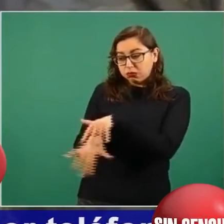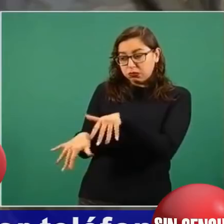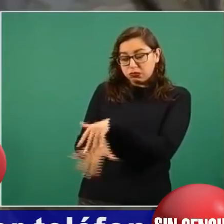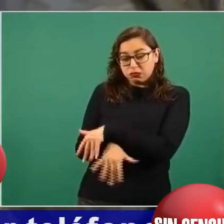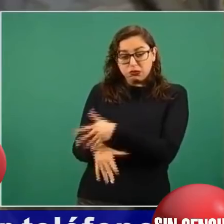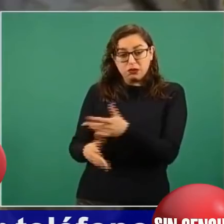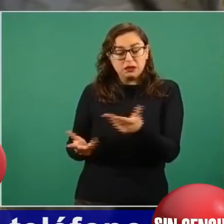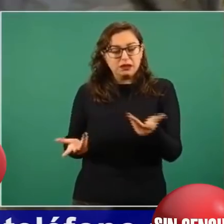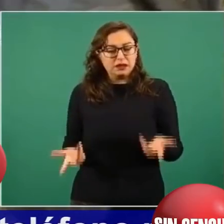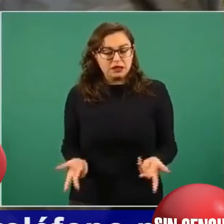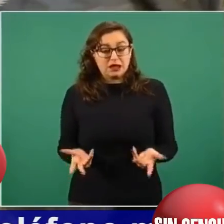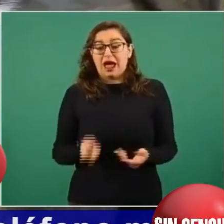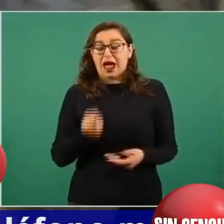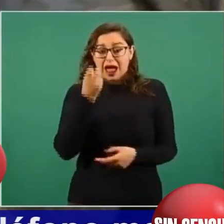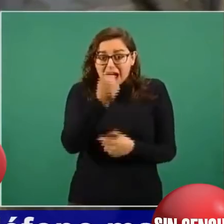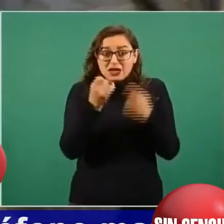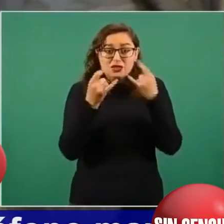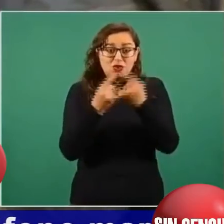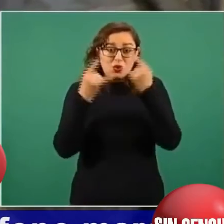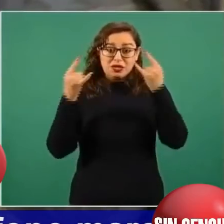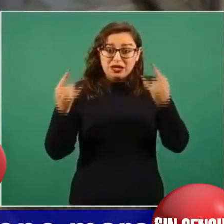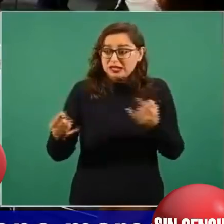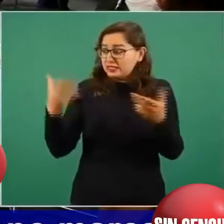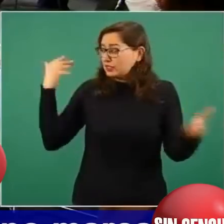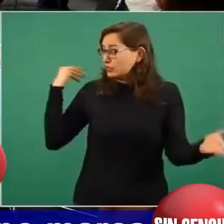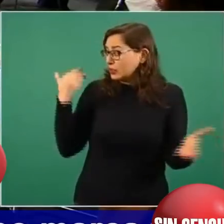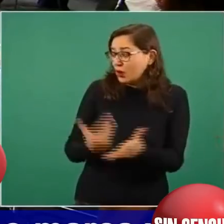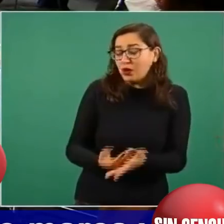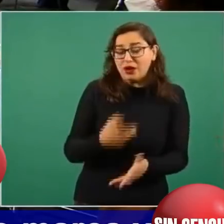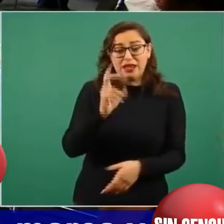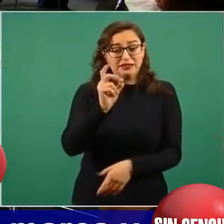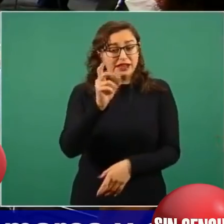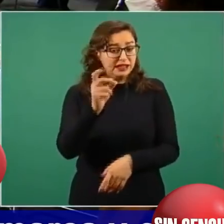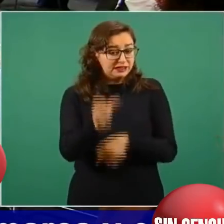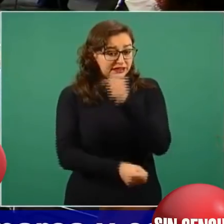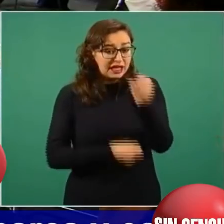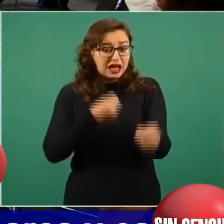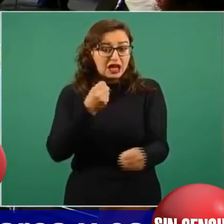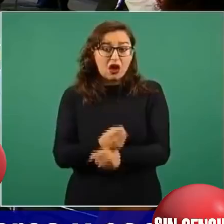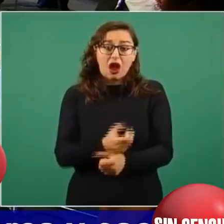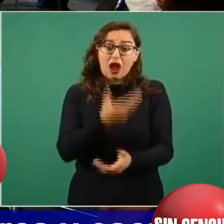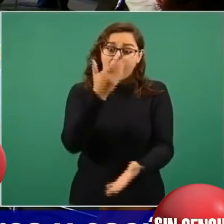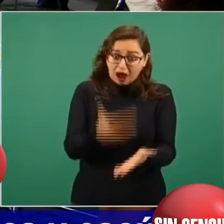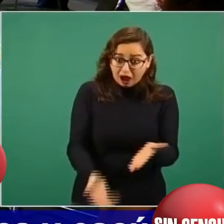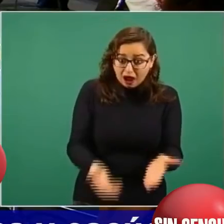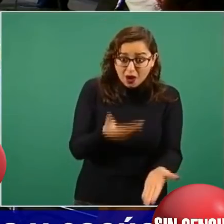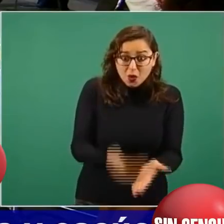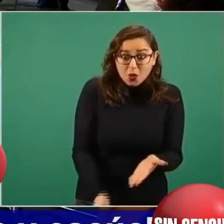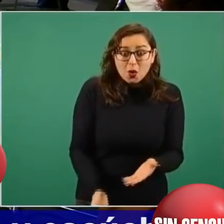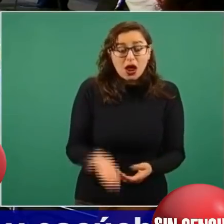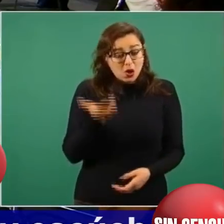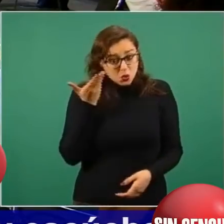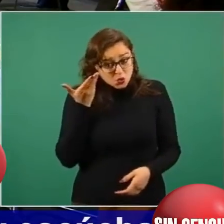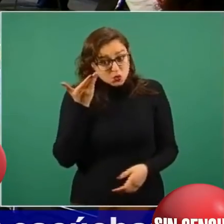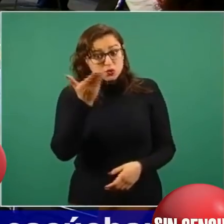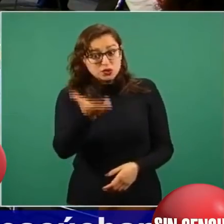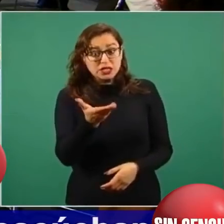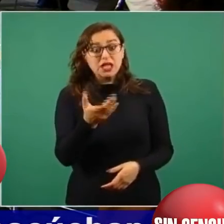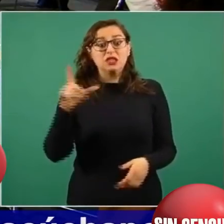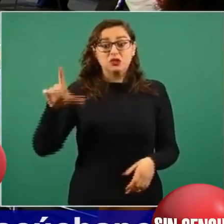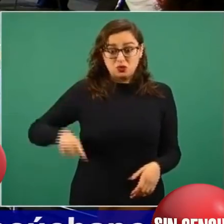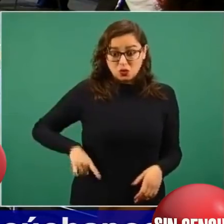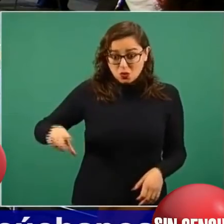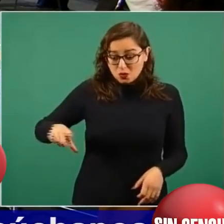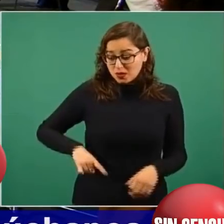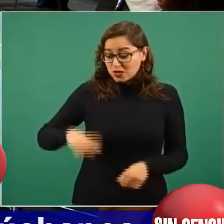historia necesitamos que el gobierno de la Cuarta Transformación empiece a emparejar